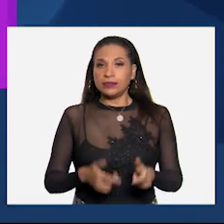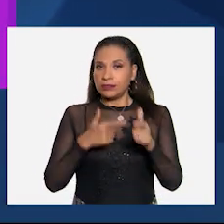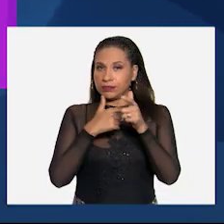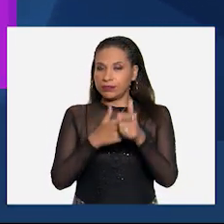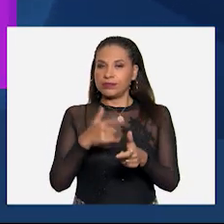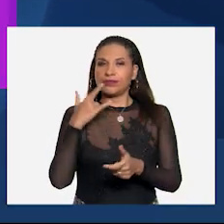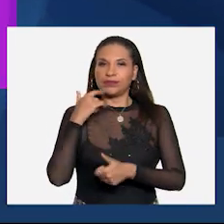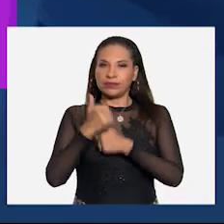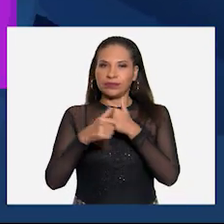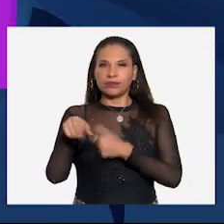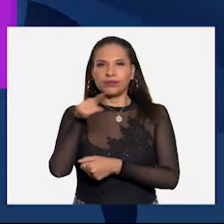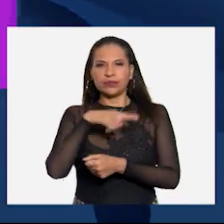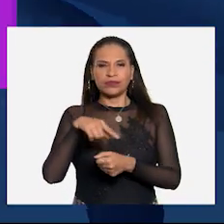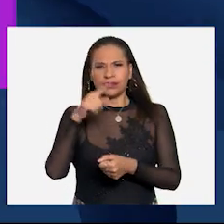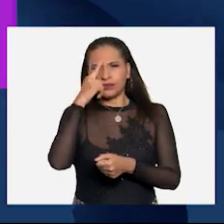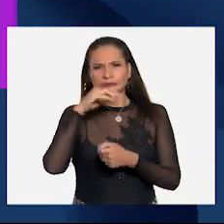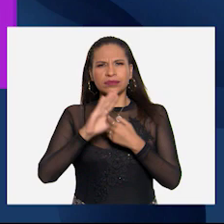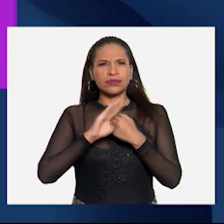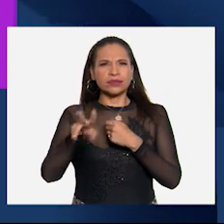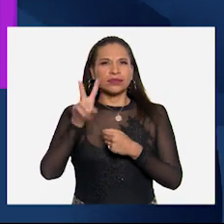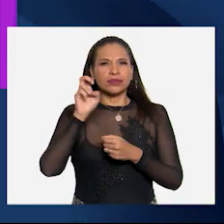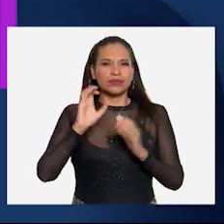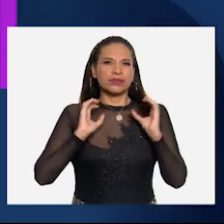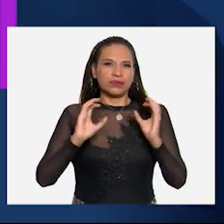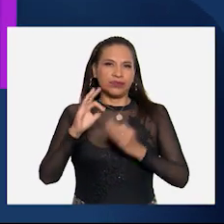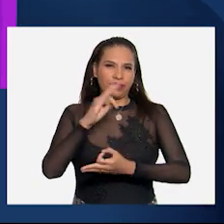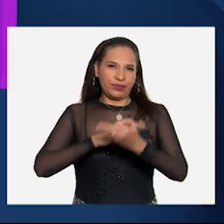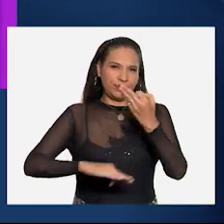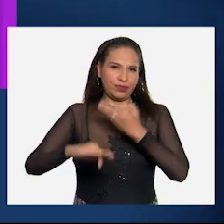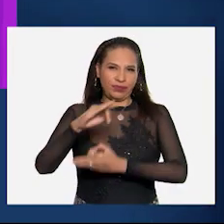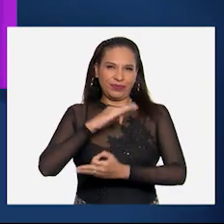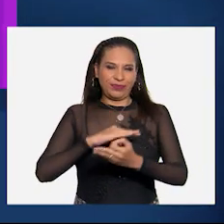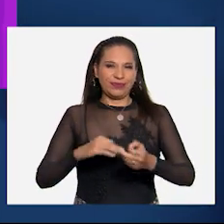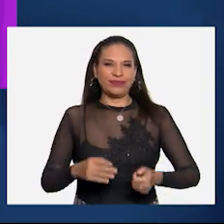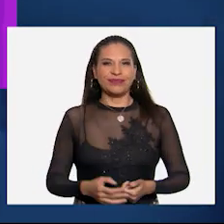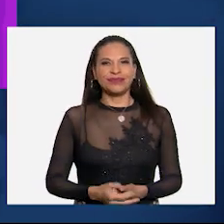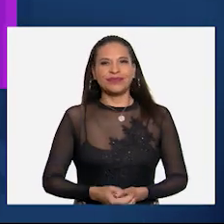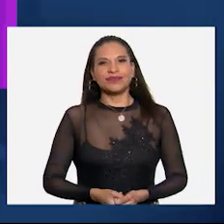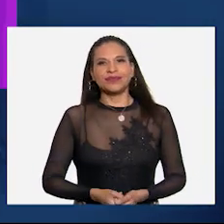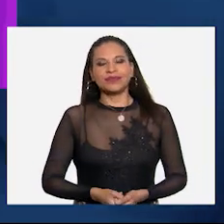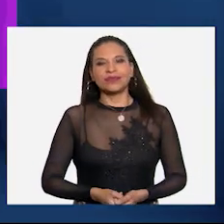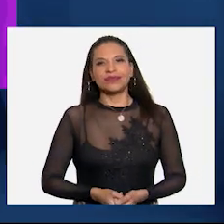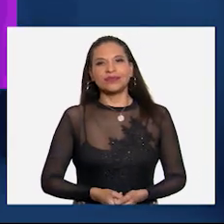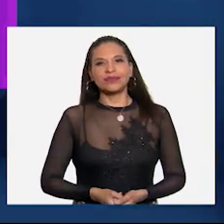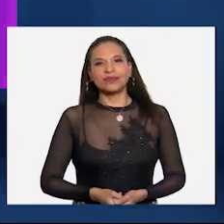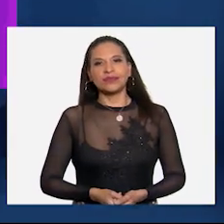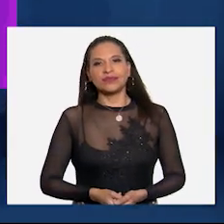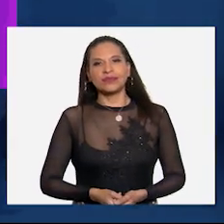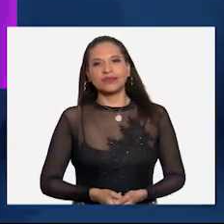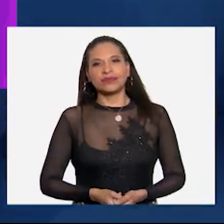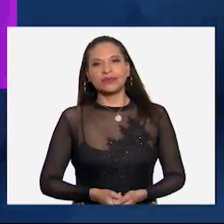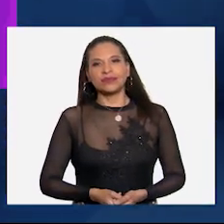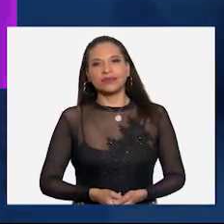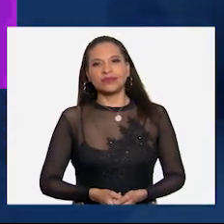Sigamos luchando juntos contra este virus, cuidándonos los unos a los otros.